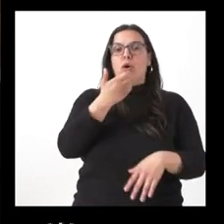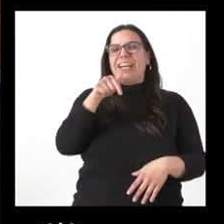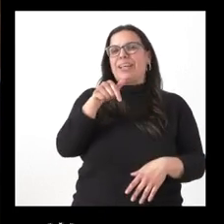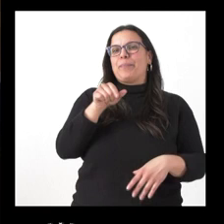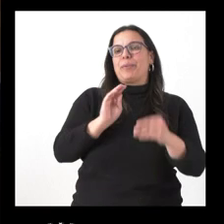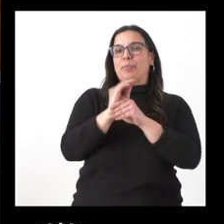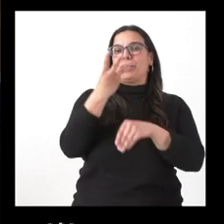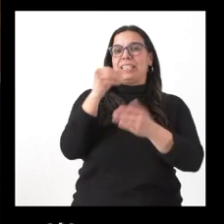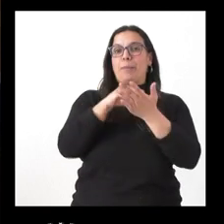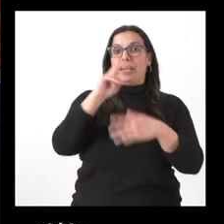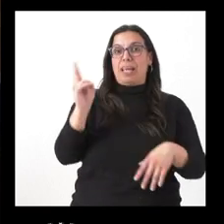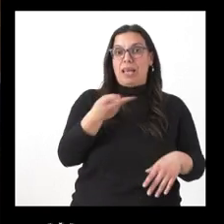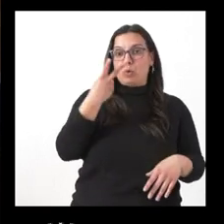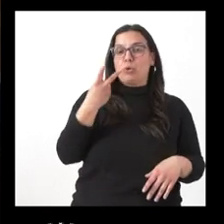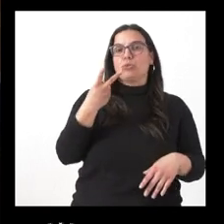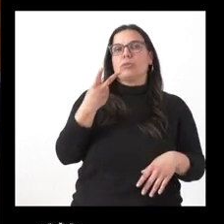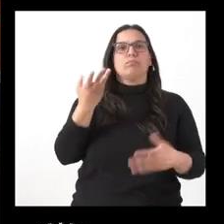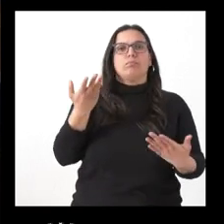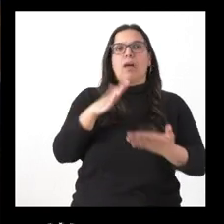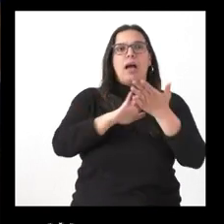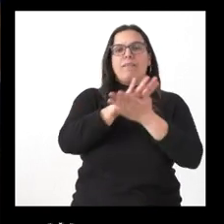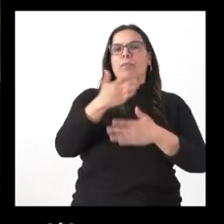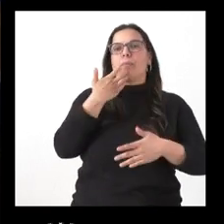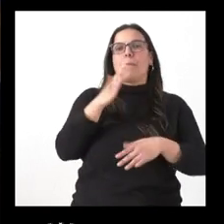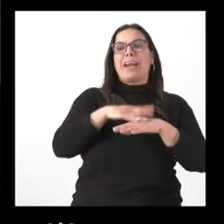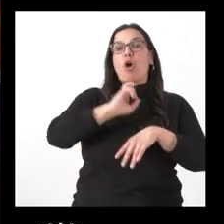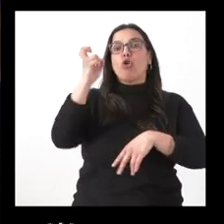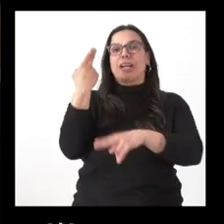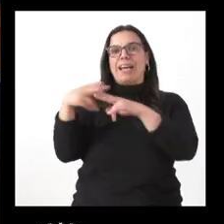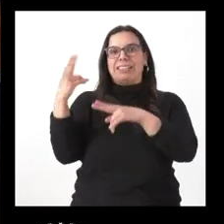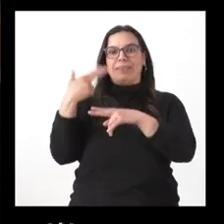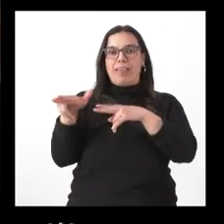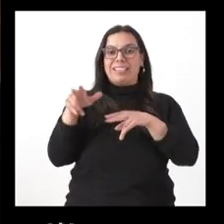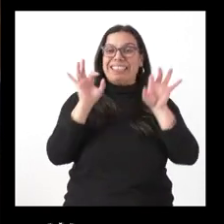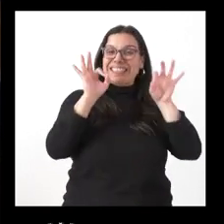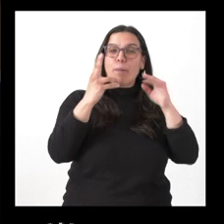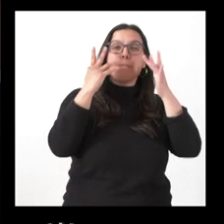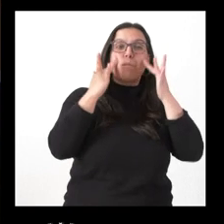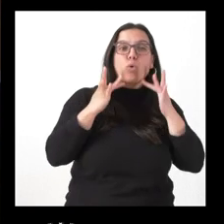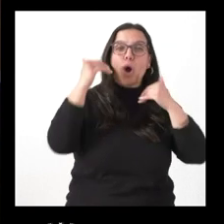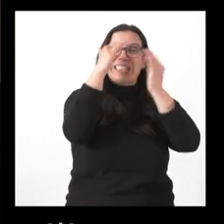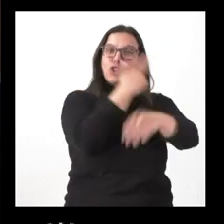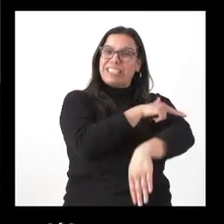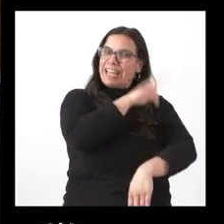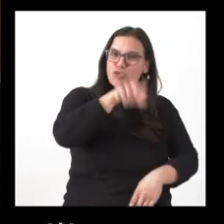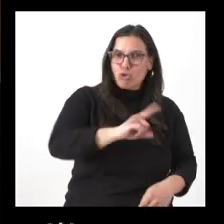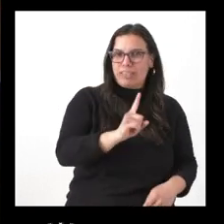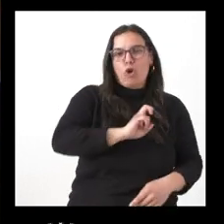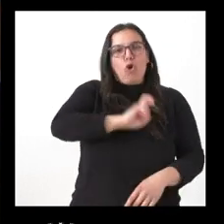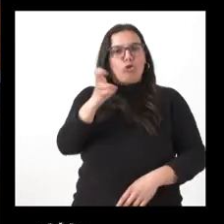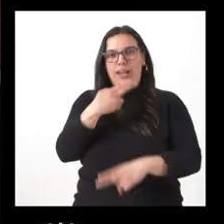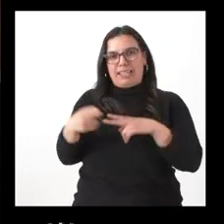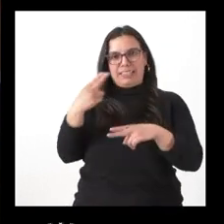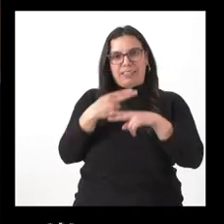30 .000 euros que puedan ser dirigidas a otras actividades que nunca sean asistenciales ni sanitarias y que puedan en